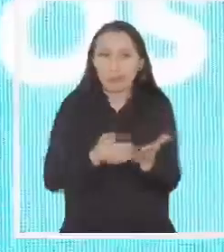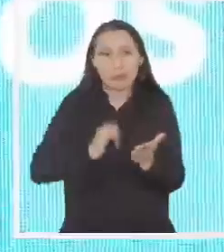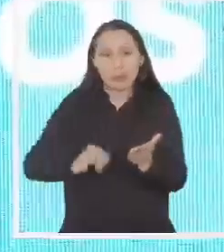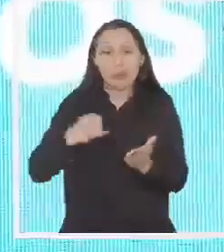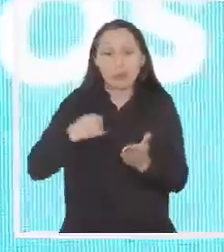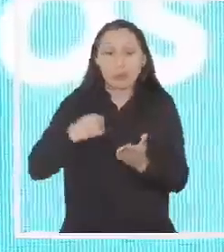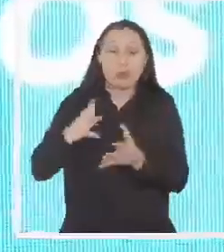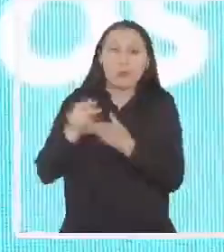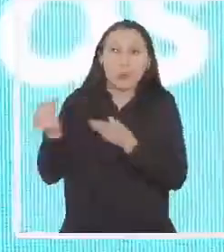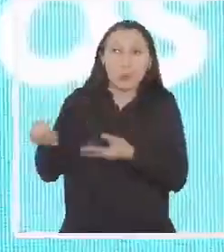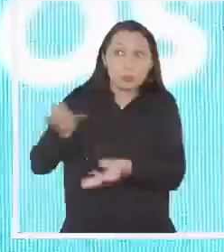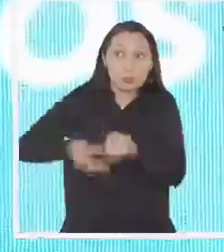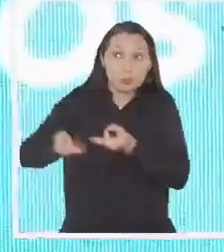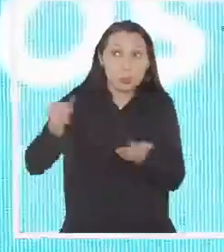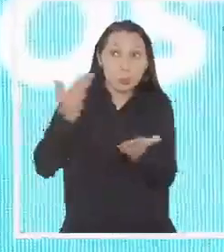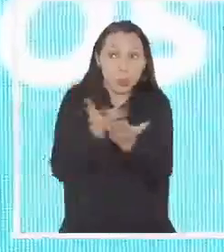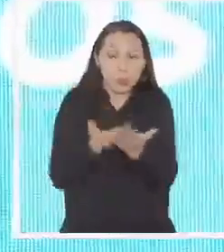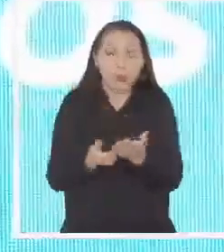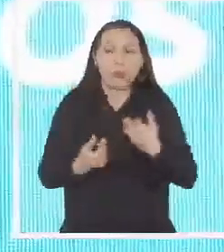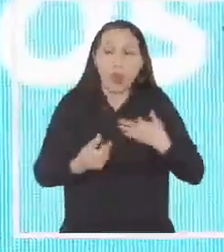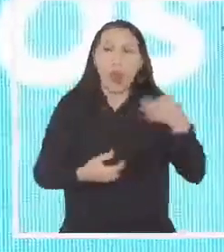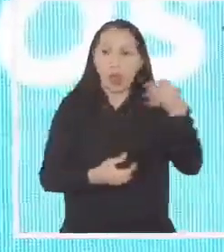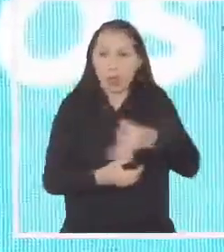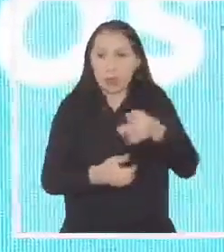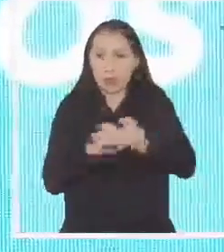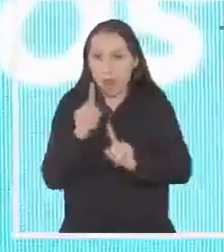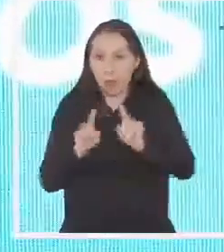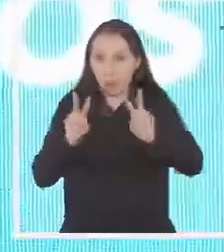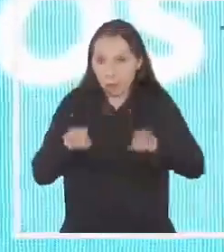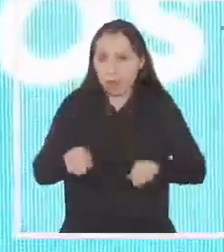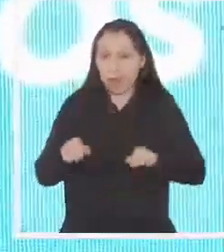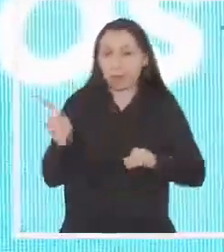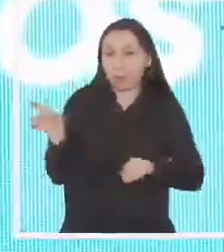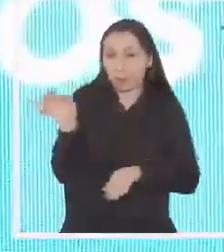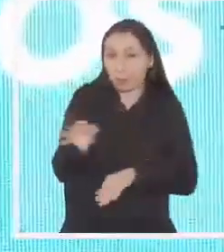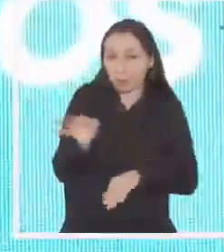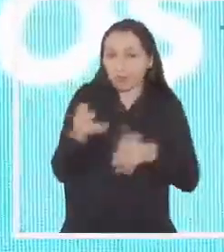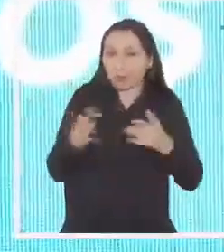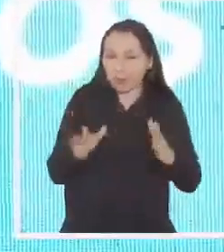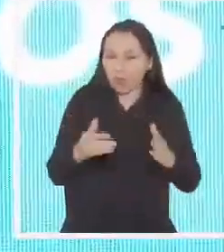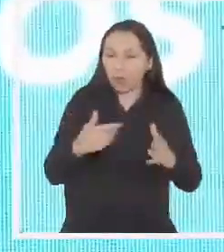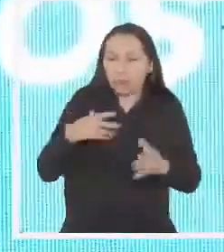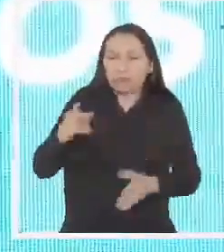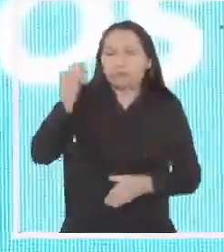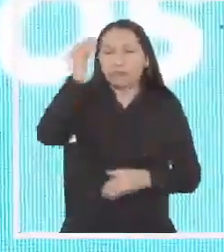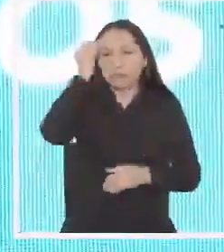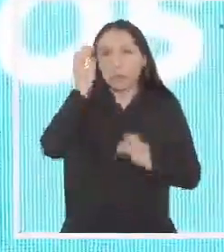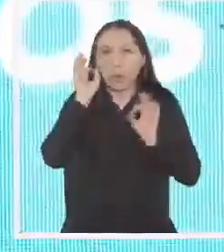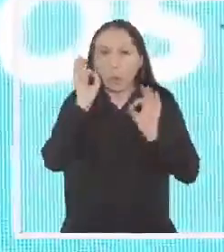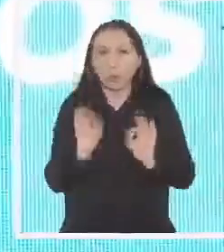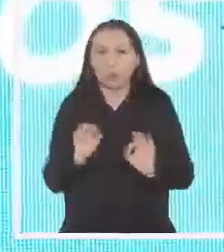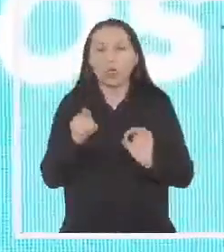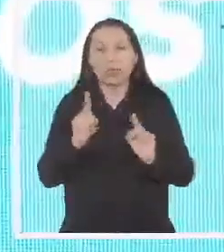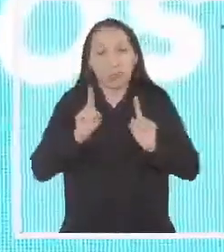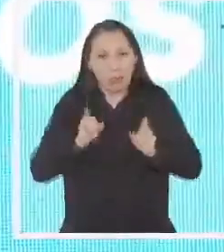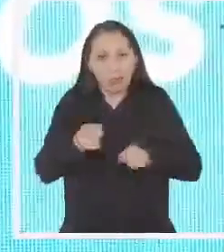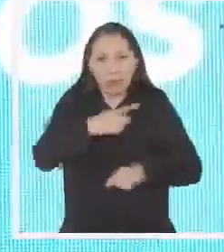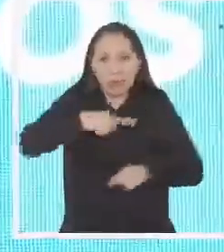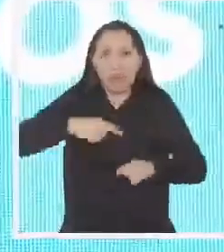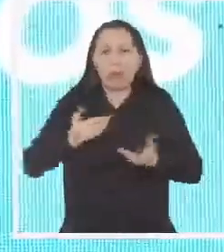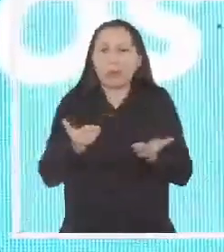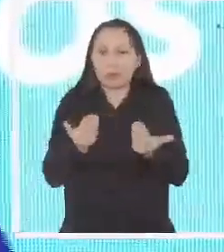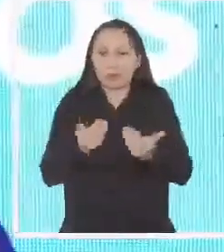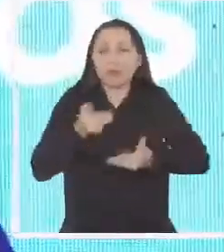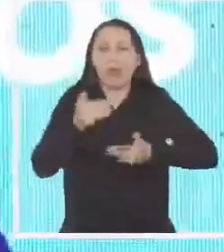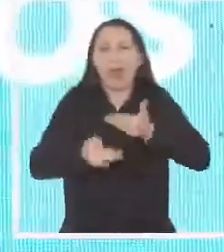tomo varias de las propuestas, me voy a referir a algunas de ellas que has hecho acá, y me parece que ese es justamente el tono que necesitamos para